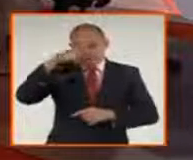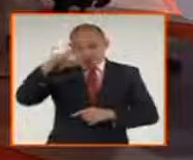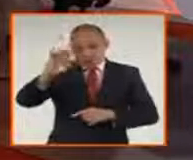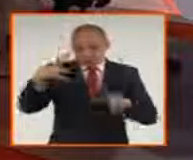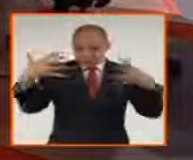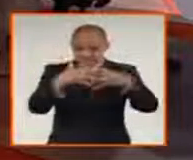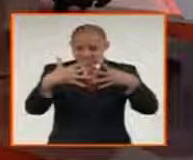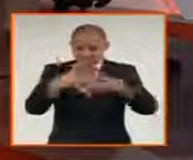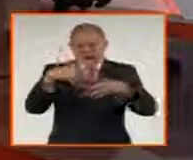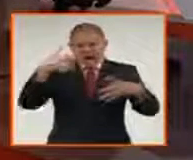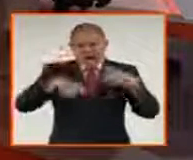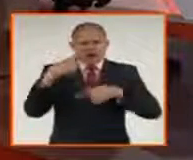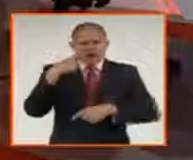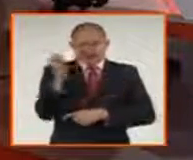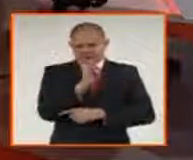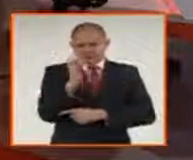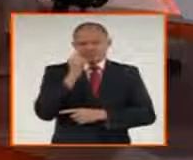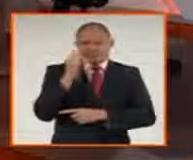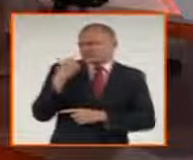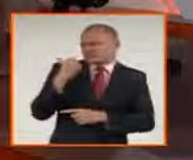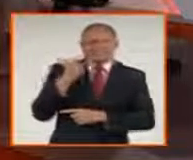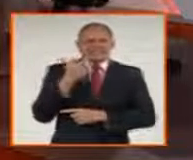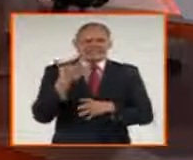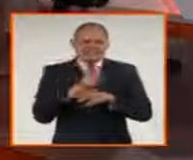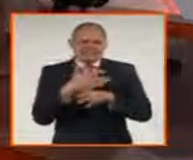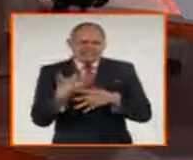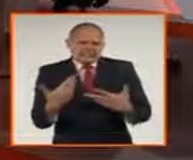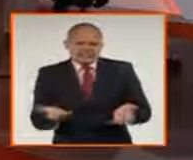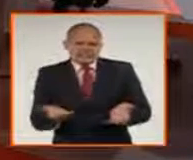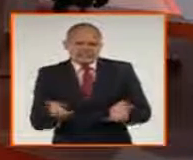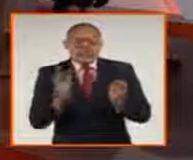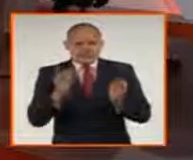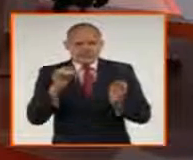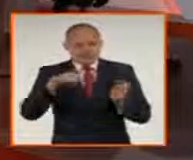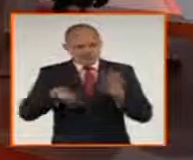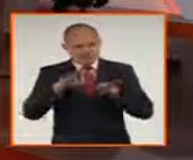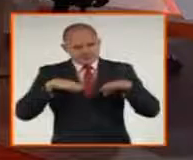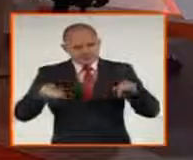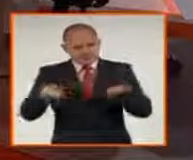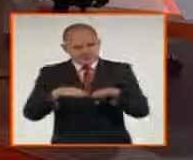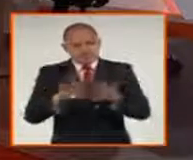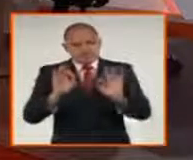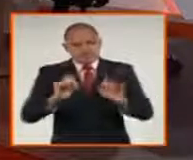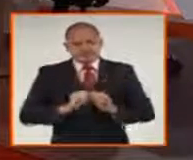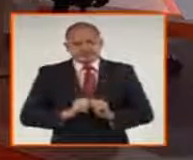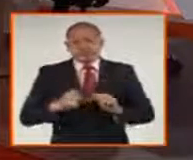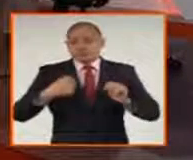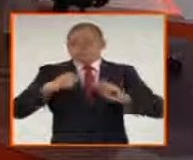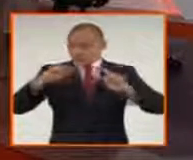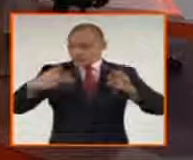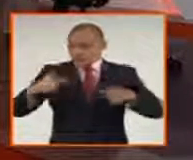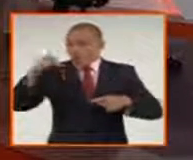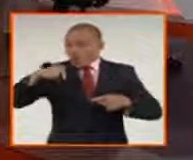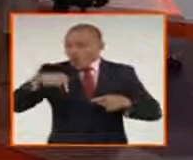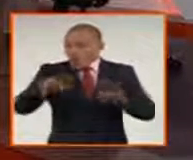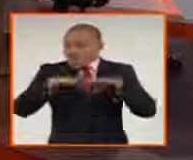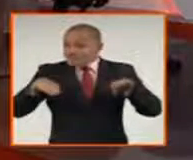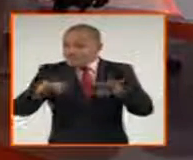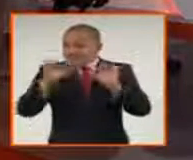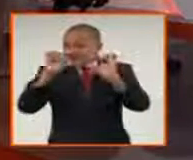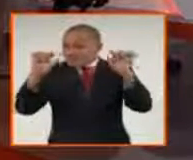que nos acompañen en el análisis del tema de hoy. Hablamos, para los que se pueden haber incorporado tarde,